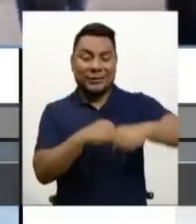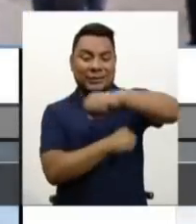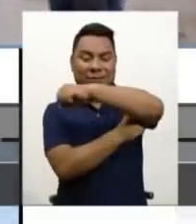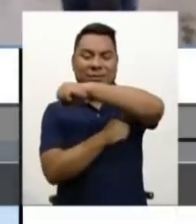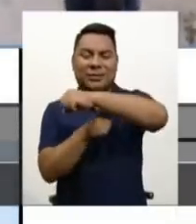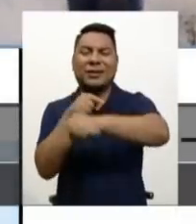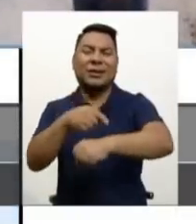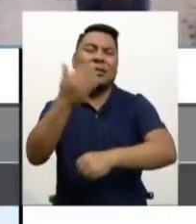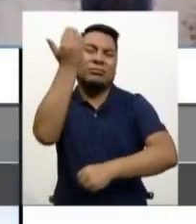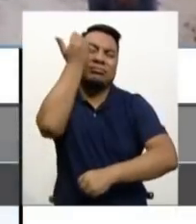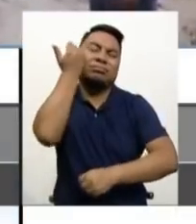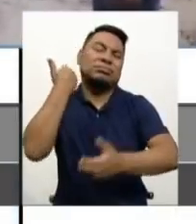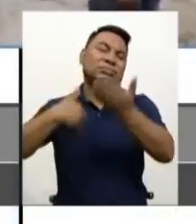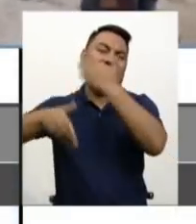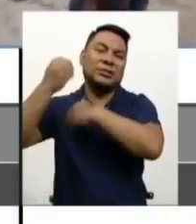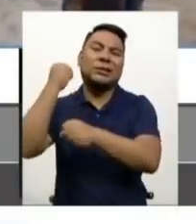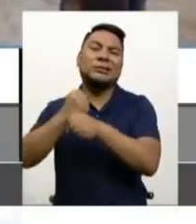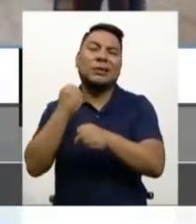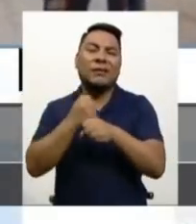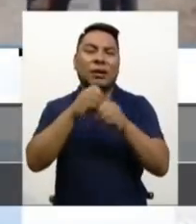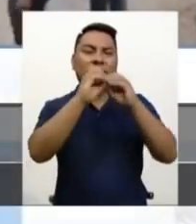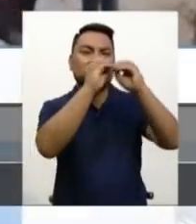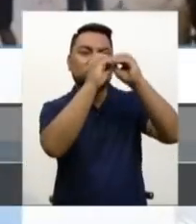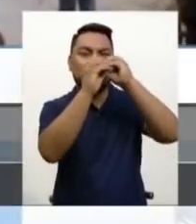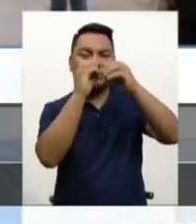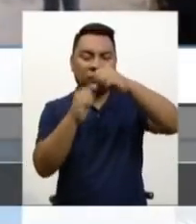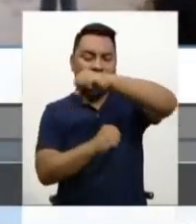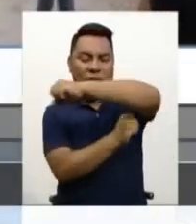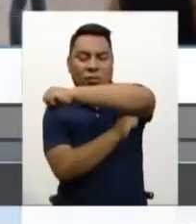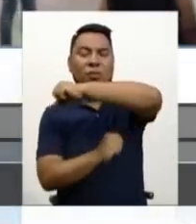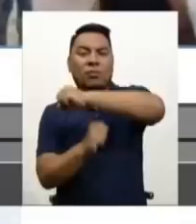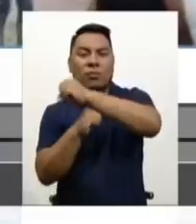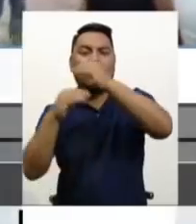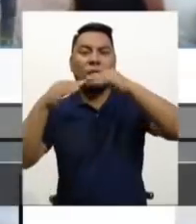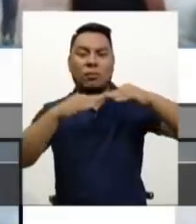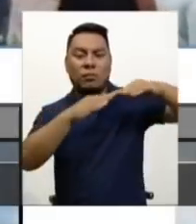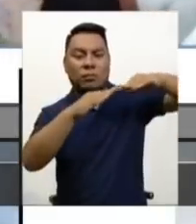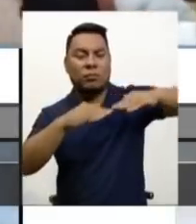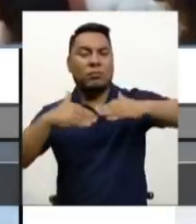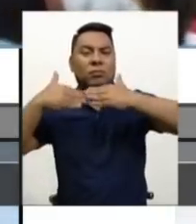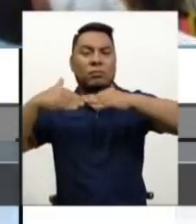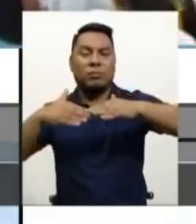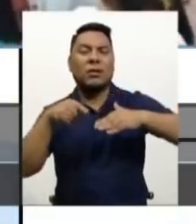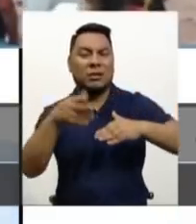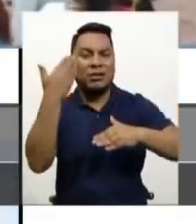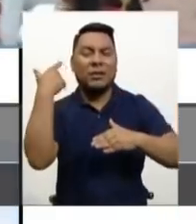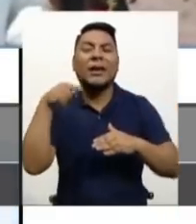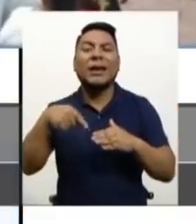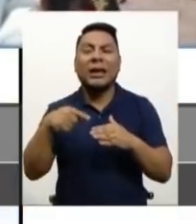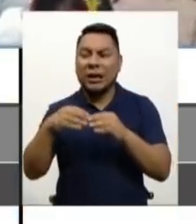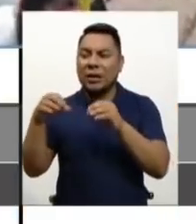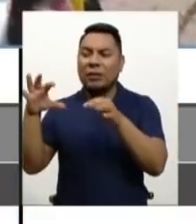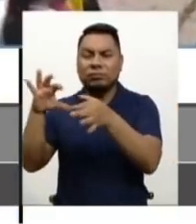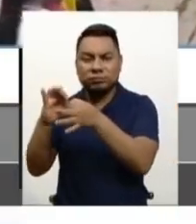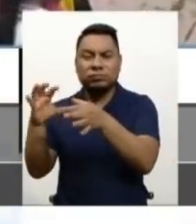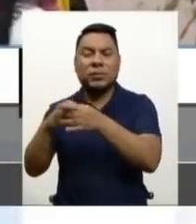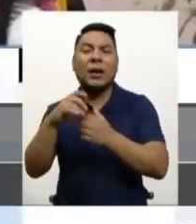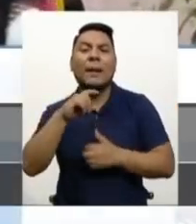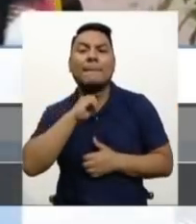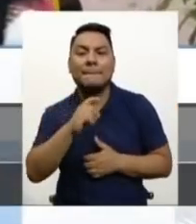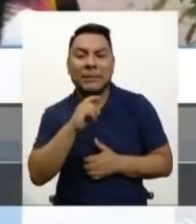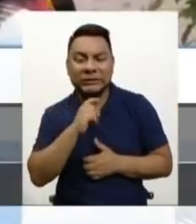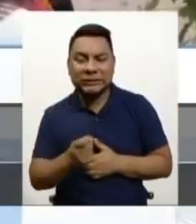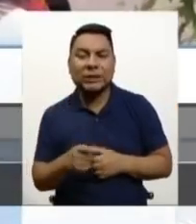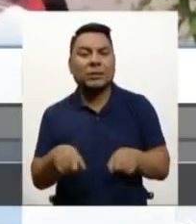de construido, era un puente con estructuras verticales de metal, con una base de madera, ¿no?,